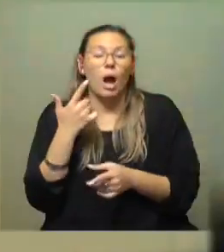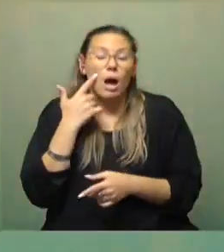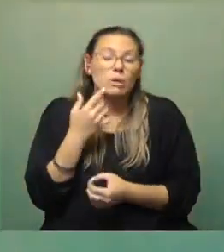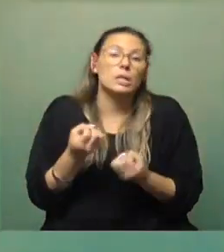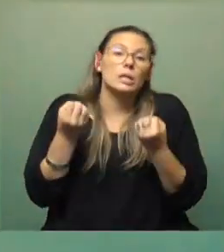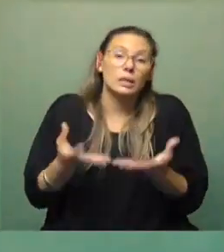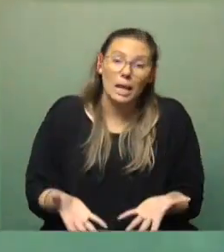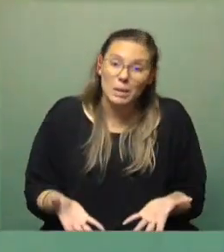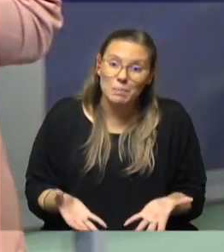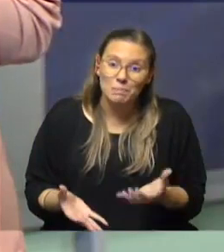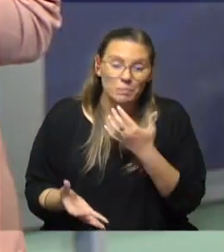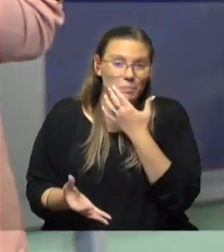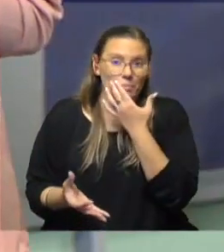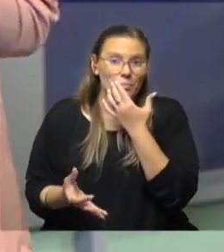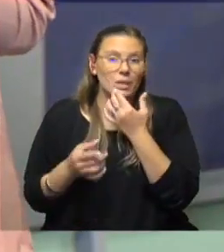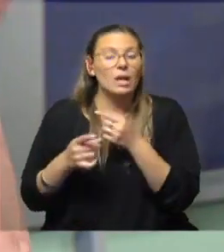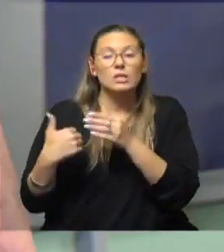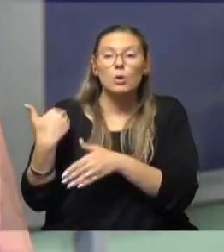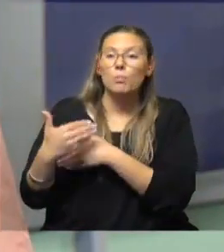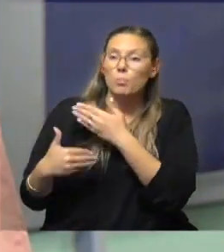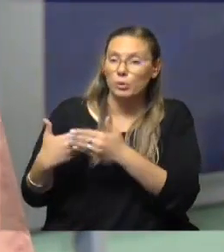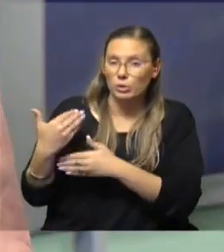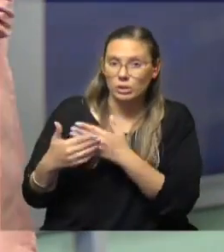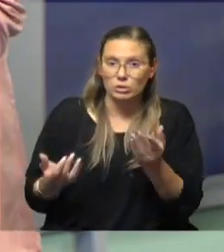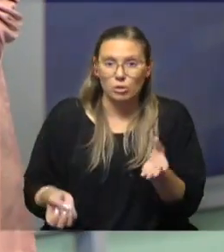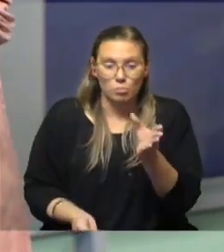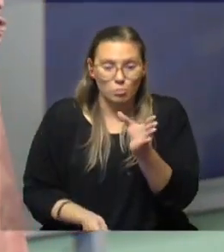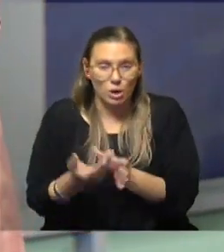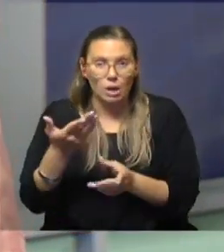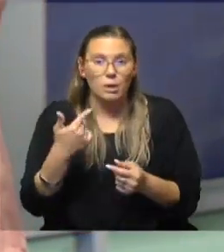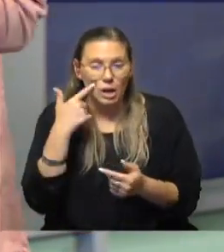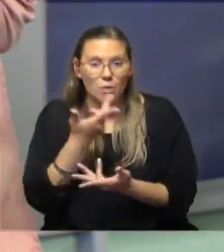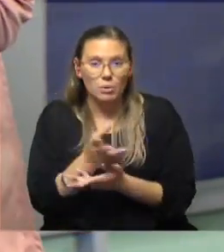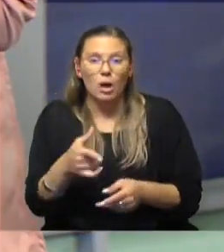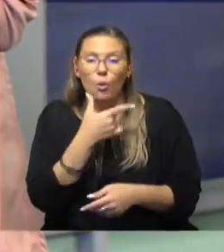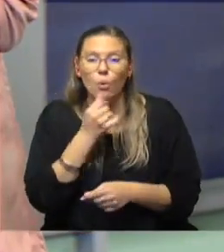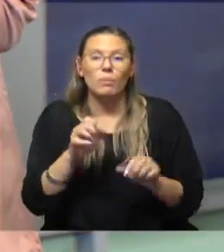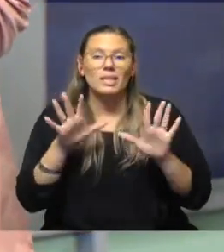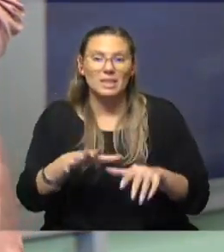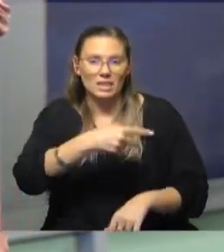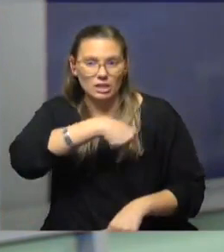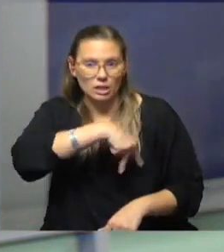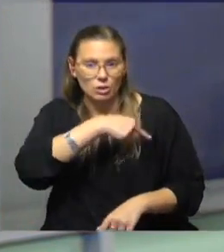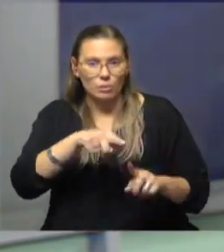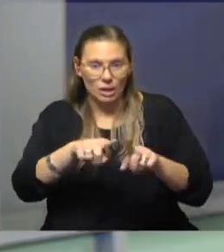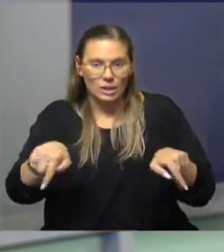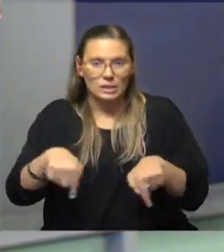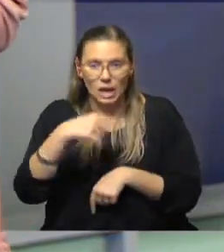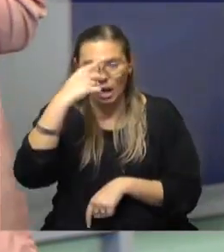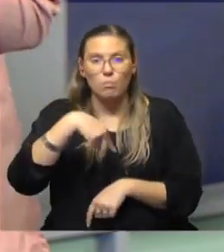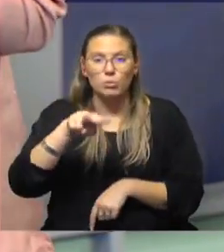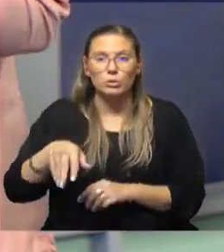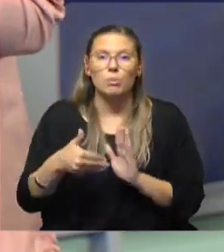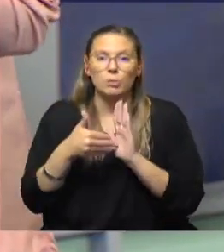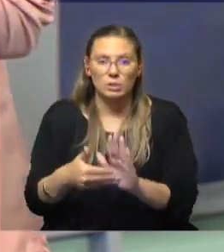vamos a ver cómo nos sale. Perfecto. Y todo ese proceso y esa actualidad es lo que van a mostrar este jueves 10 de noviembre en la sala del museo presentando